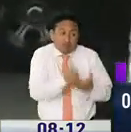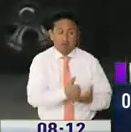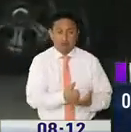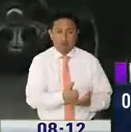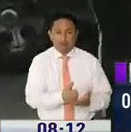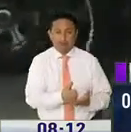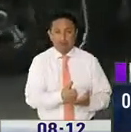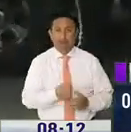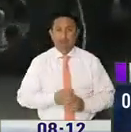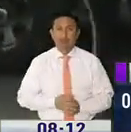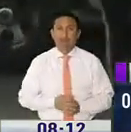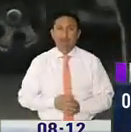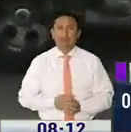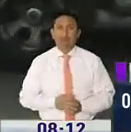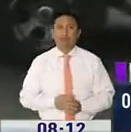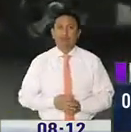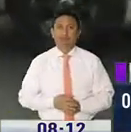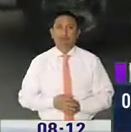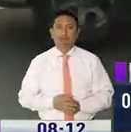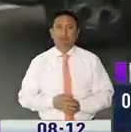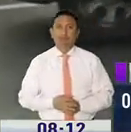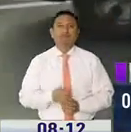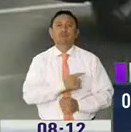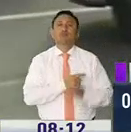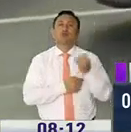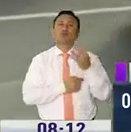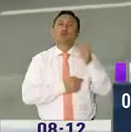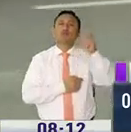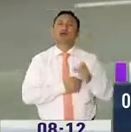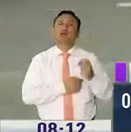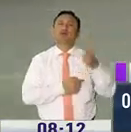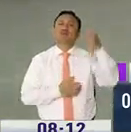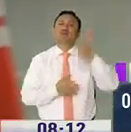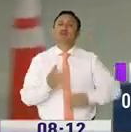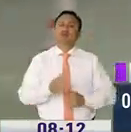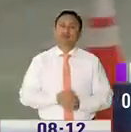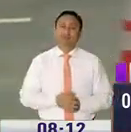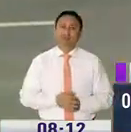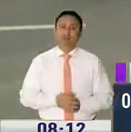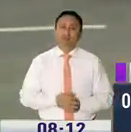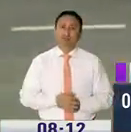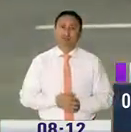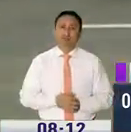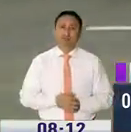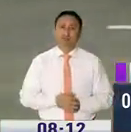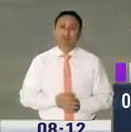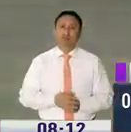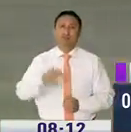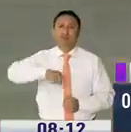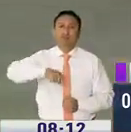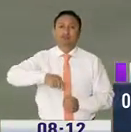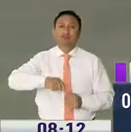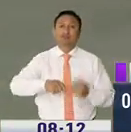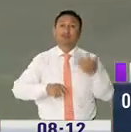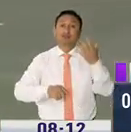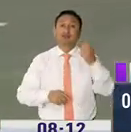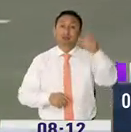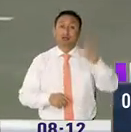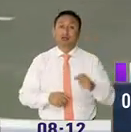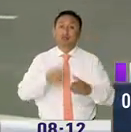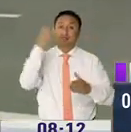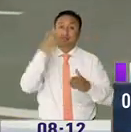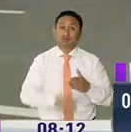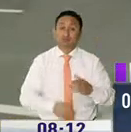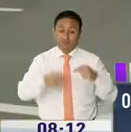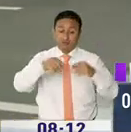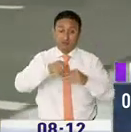verdad también están desesperados. Estefanía, ¿cuántos sancionados hasta el momento desde las 6 de la mañana que inició el operativo? Bueno, ahorita tenemos 15 personas sancionadas